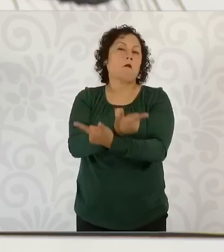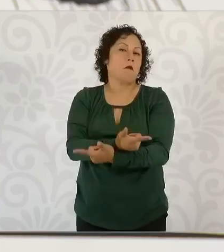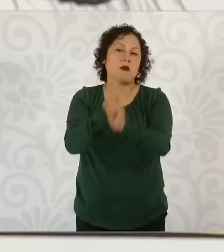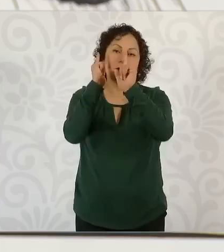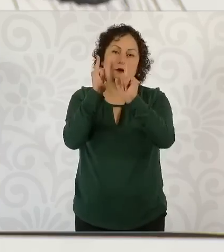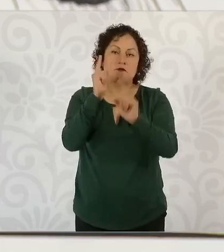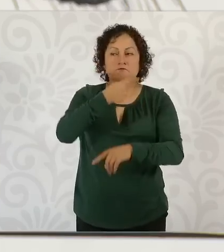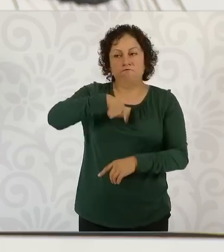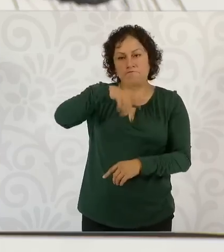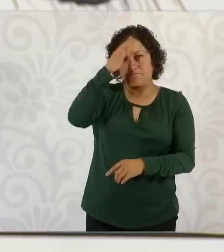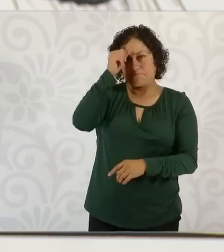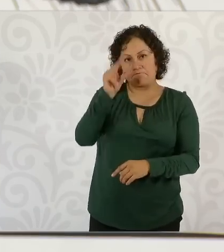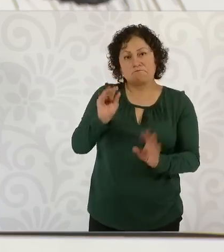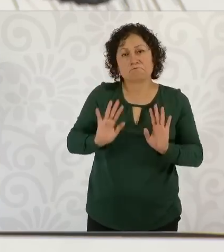acuerdo.